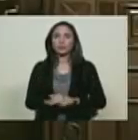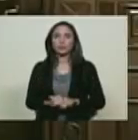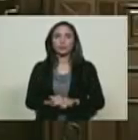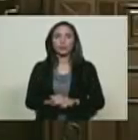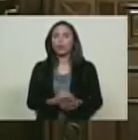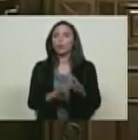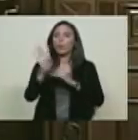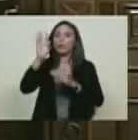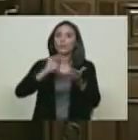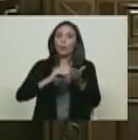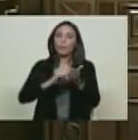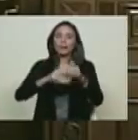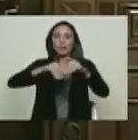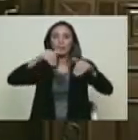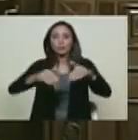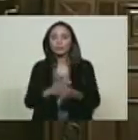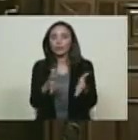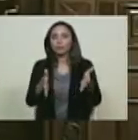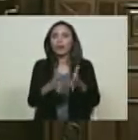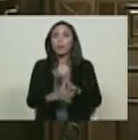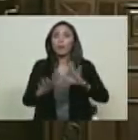Cuarta elección que ganamos en 10 meses.